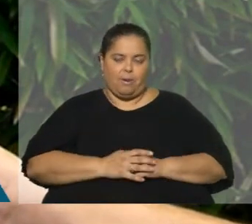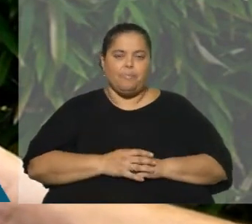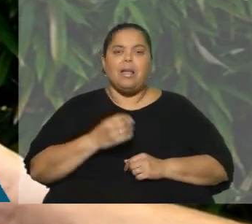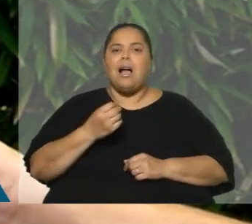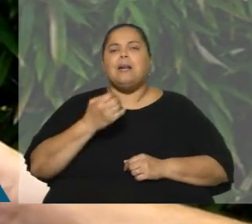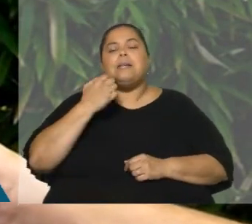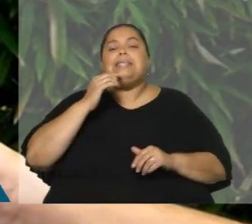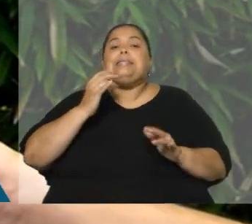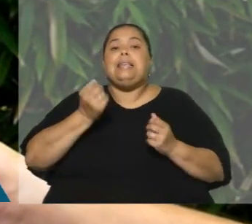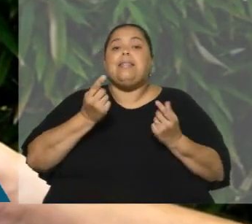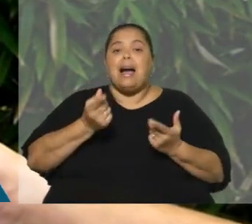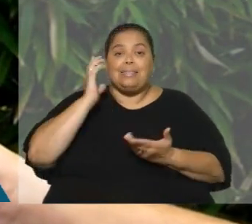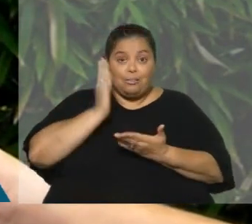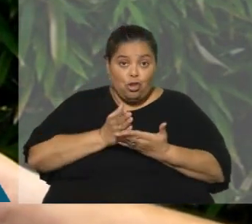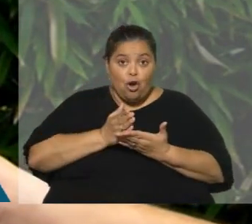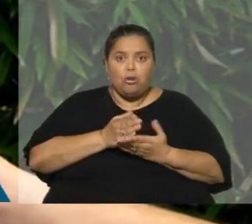de variado tenor,